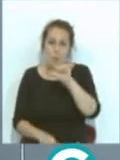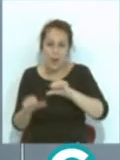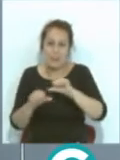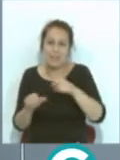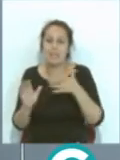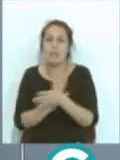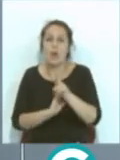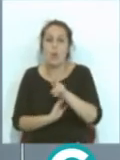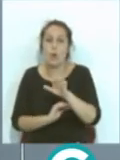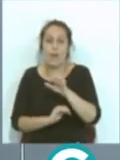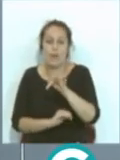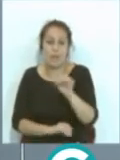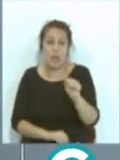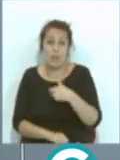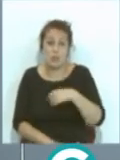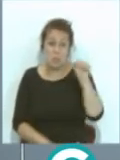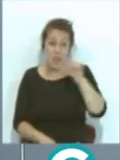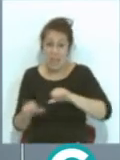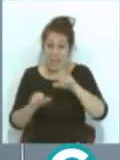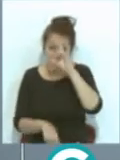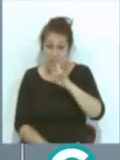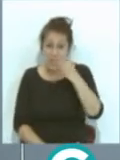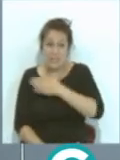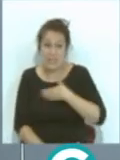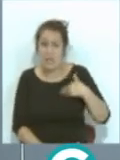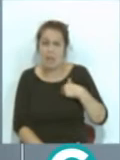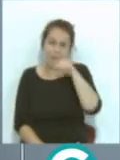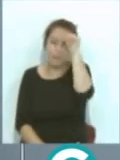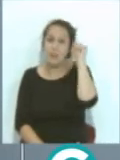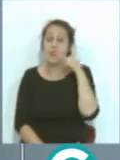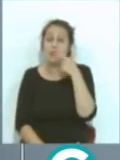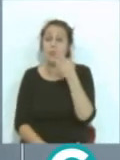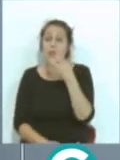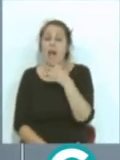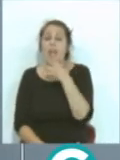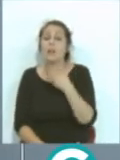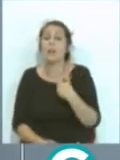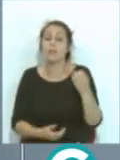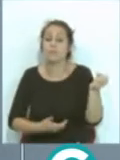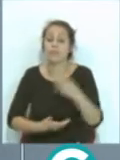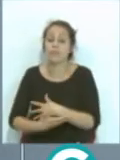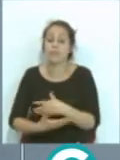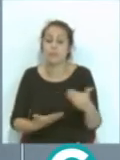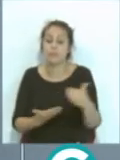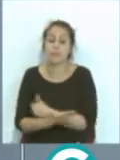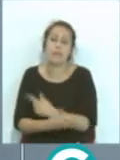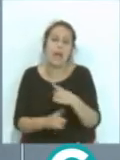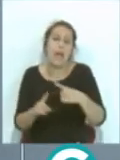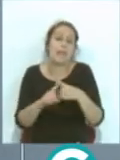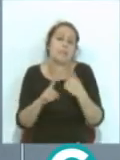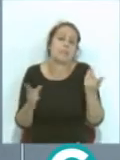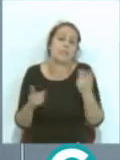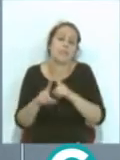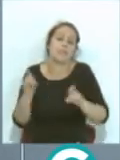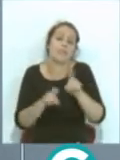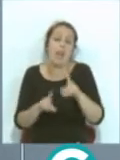la Superliga de esta que se quieren inventar. Nah, lo ha dicho muy bien Álvaro. Ahora están ganando, ponenlo X. Ahora van a ganar X